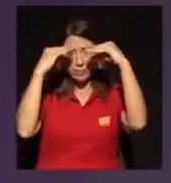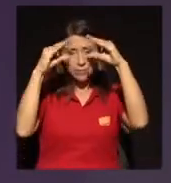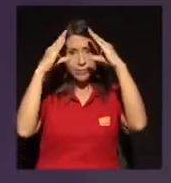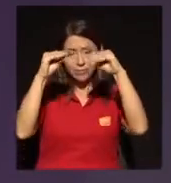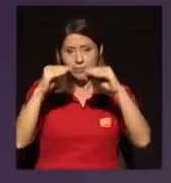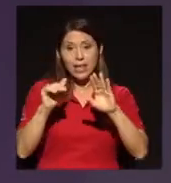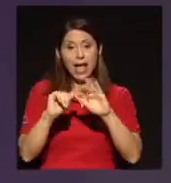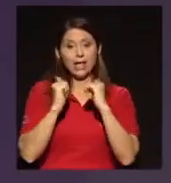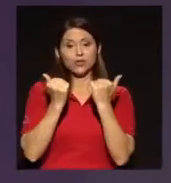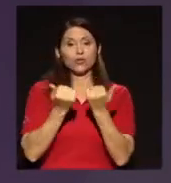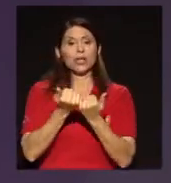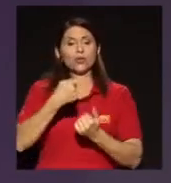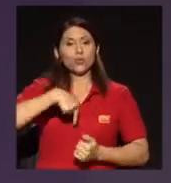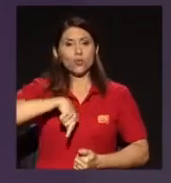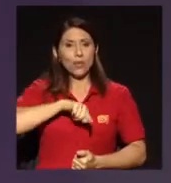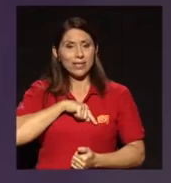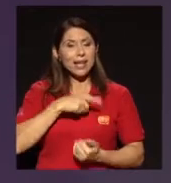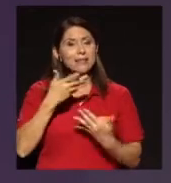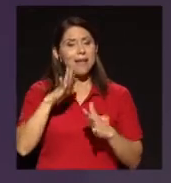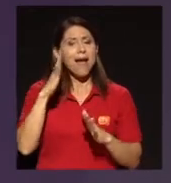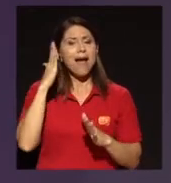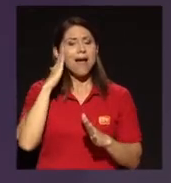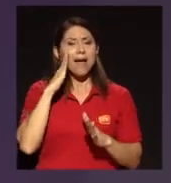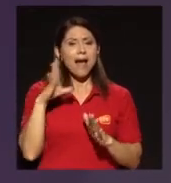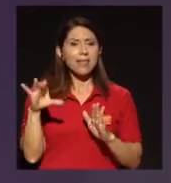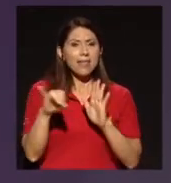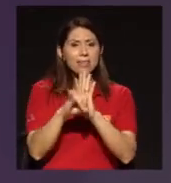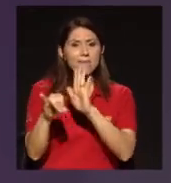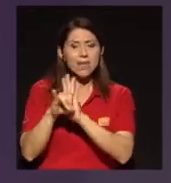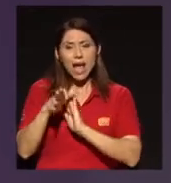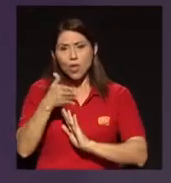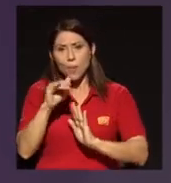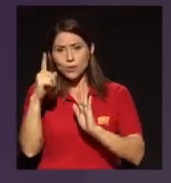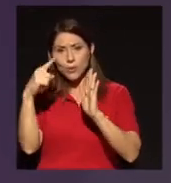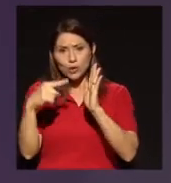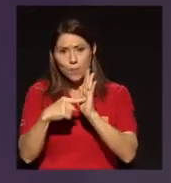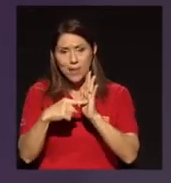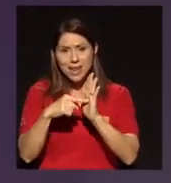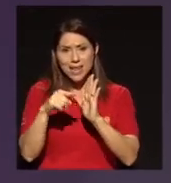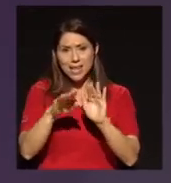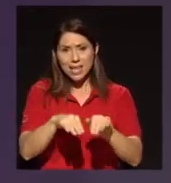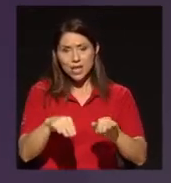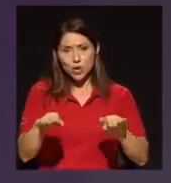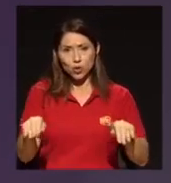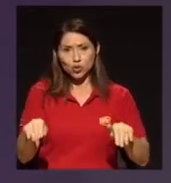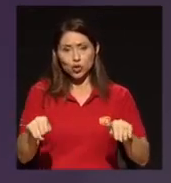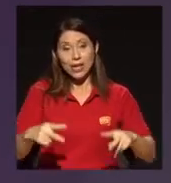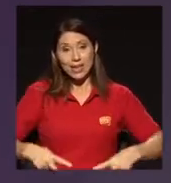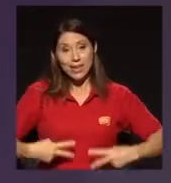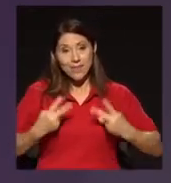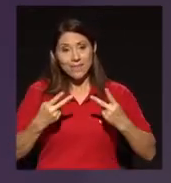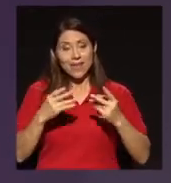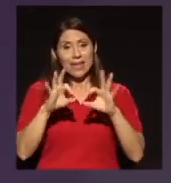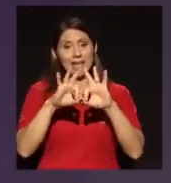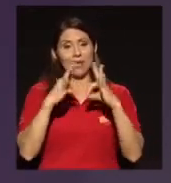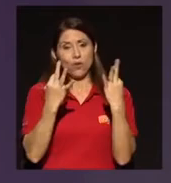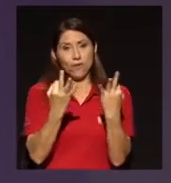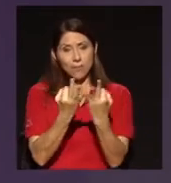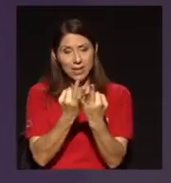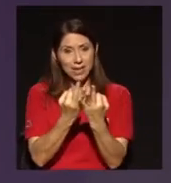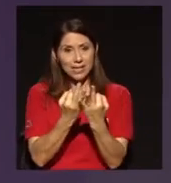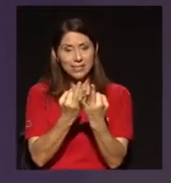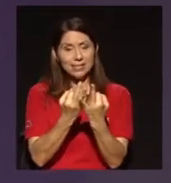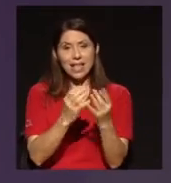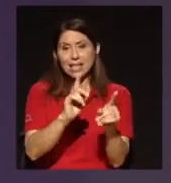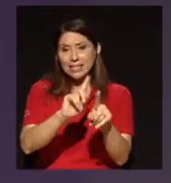la asociación nuestra ha identificado cerca de 1,000 niños que viven en hogares con familias